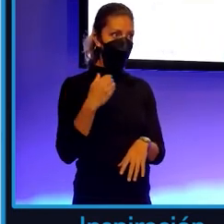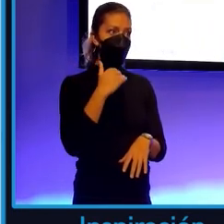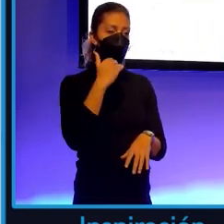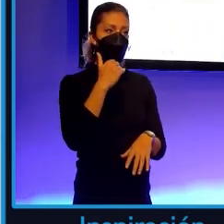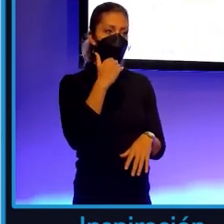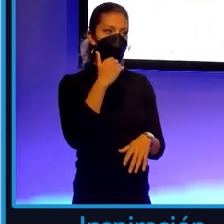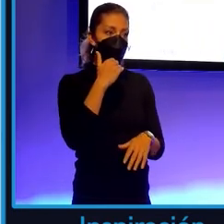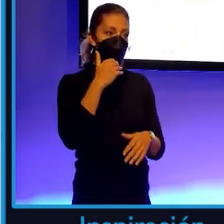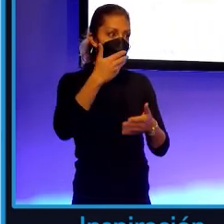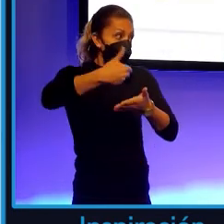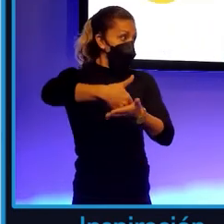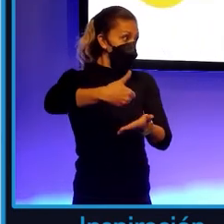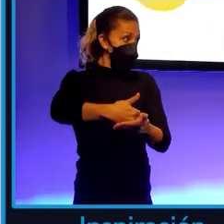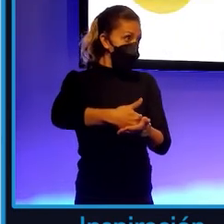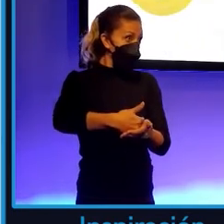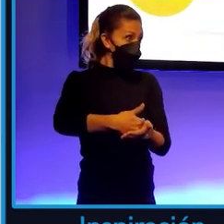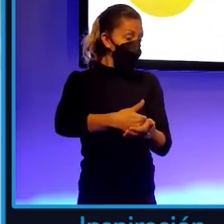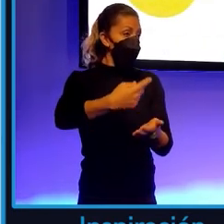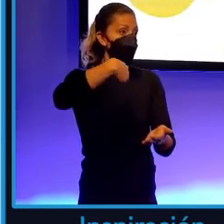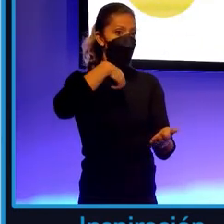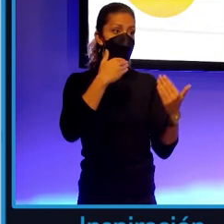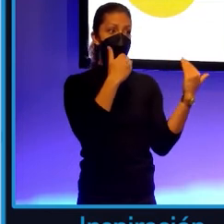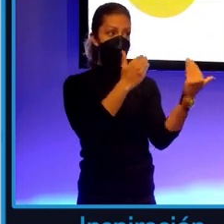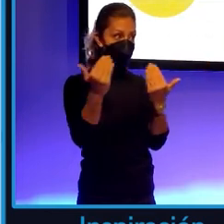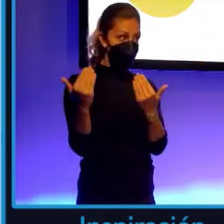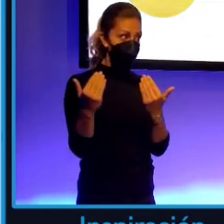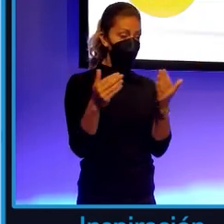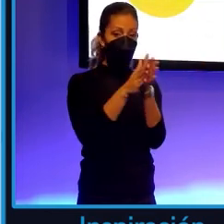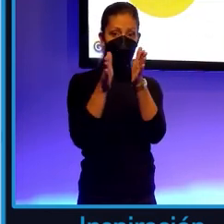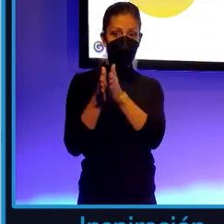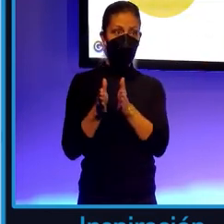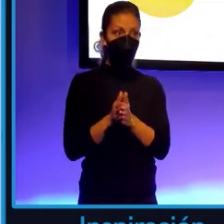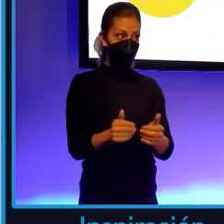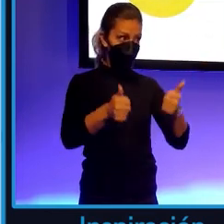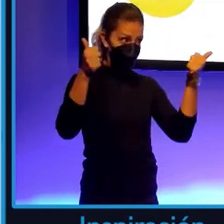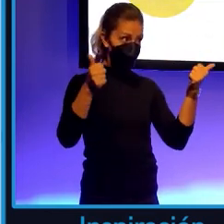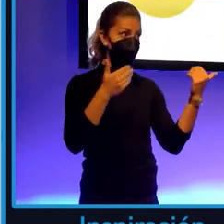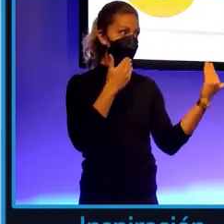sugerencia doy las gracias por escucharme les dejo con mis compañeros